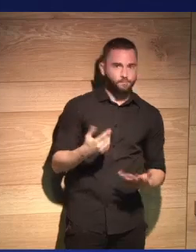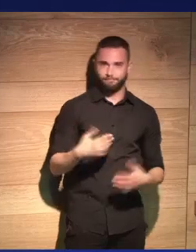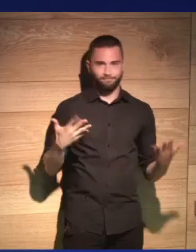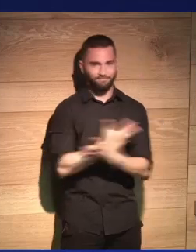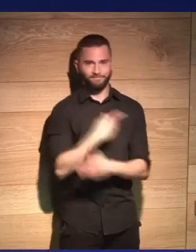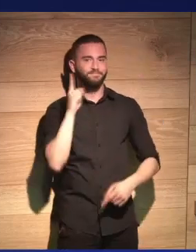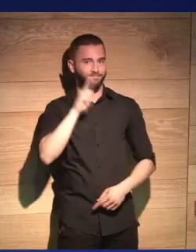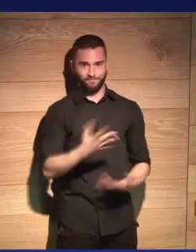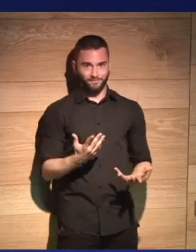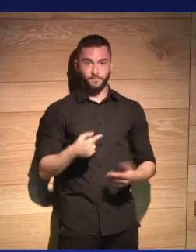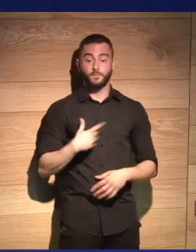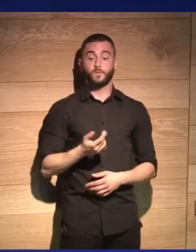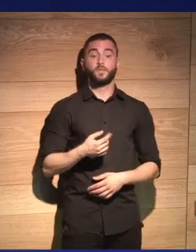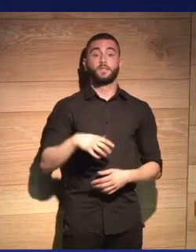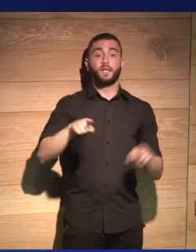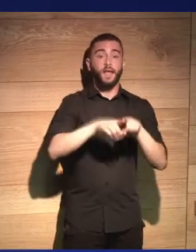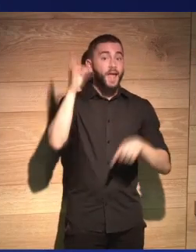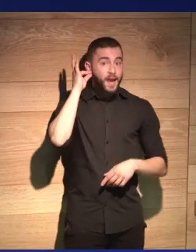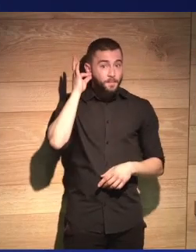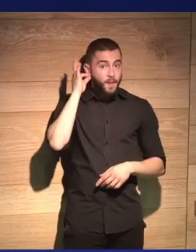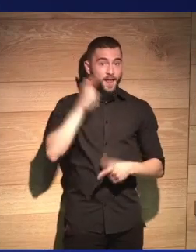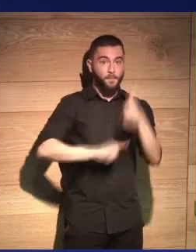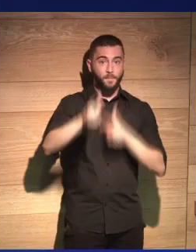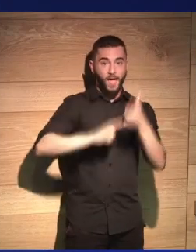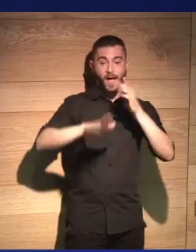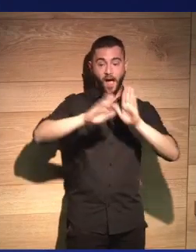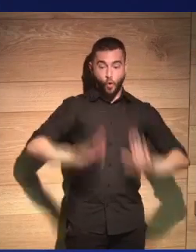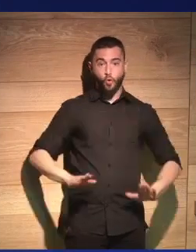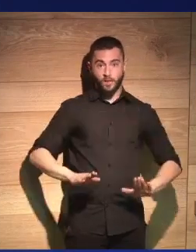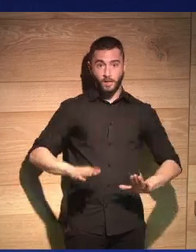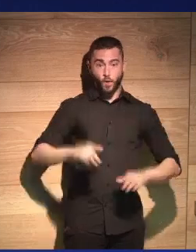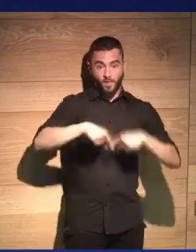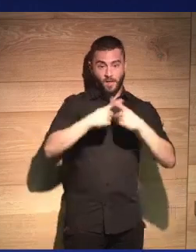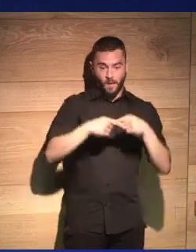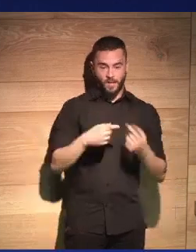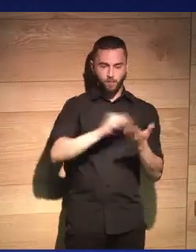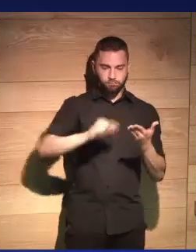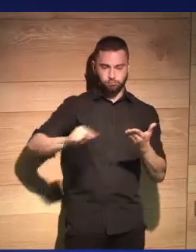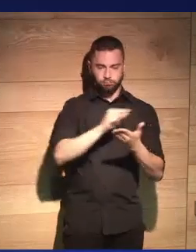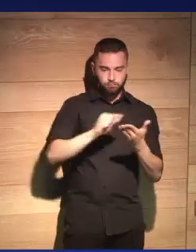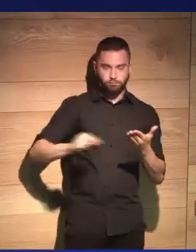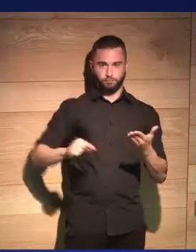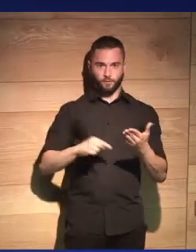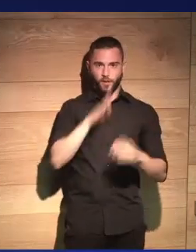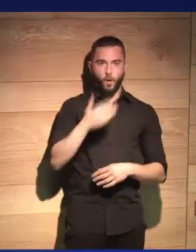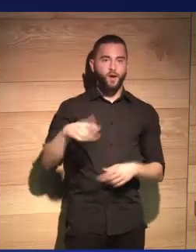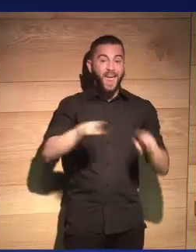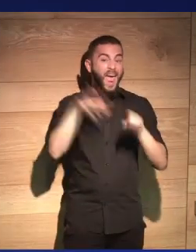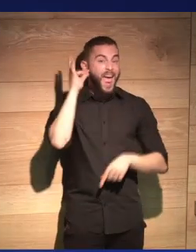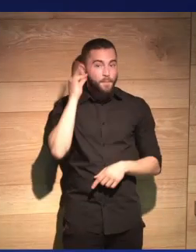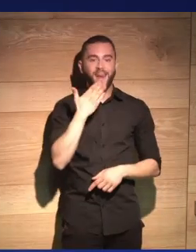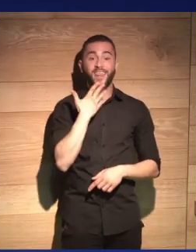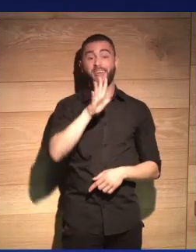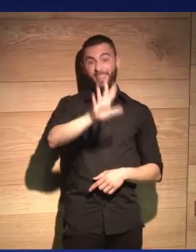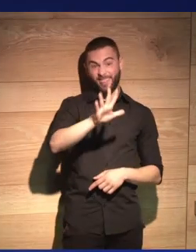su hermana ese último viaje familiar, porque la hermana tiene 5, todavía no cumple 6, y dice, bueno, tú no te vas a acordar de nada, así que te